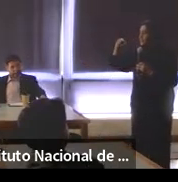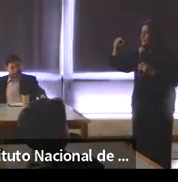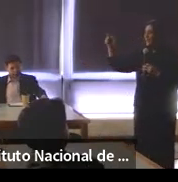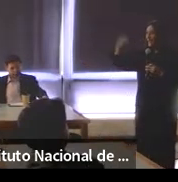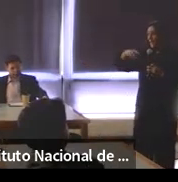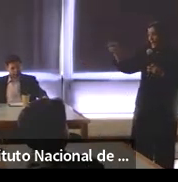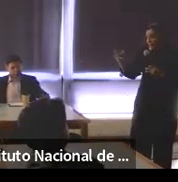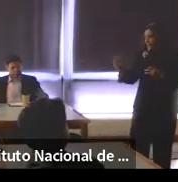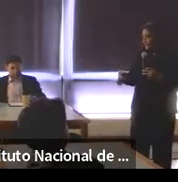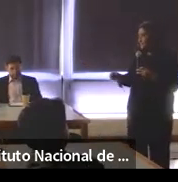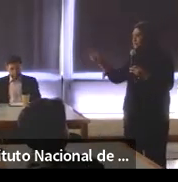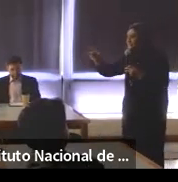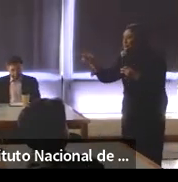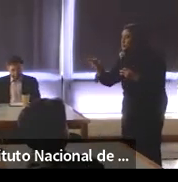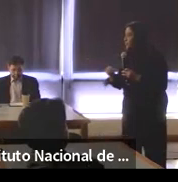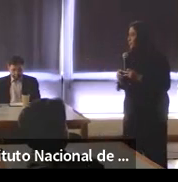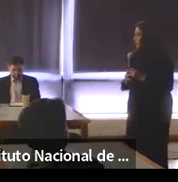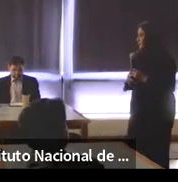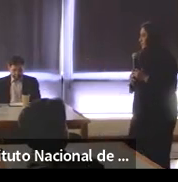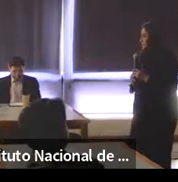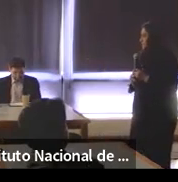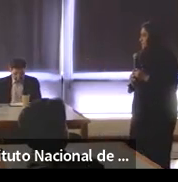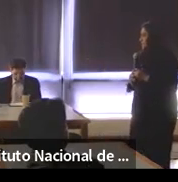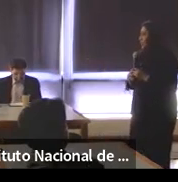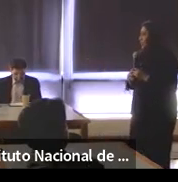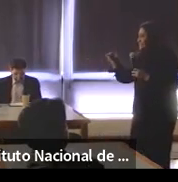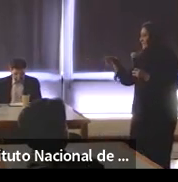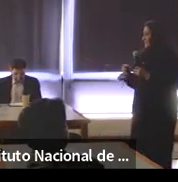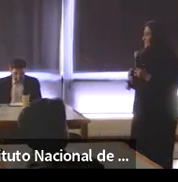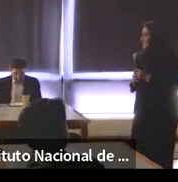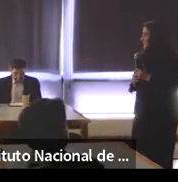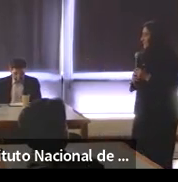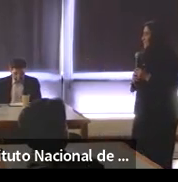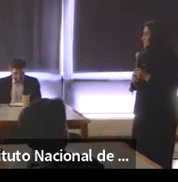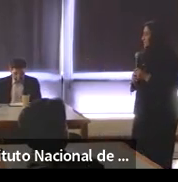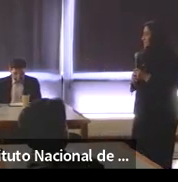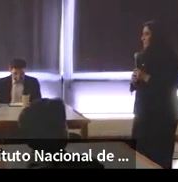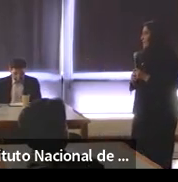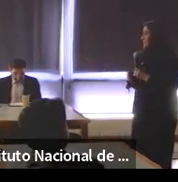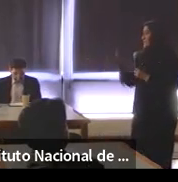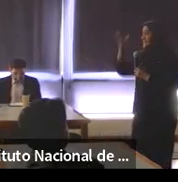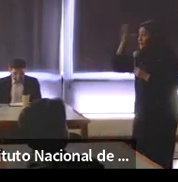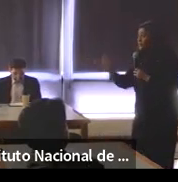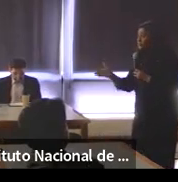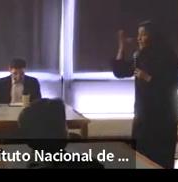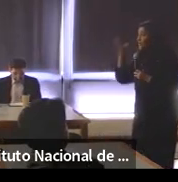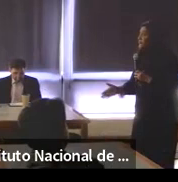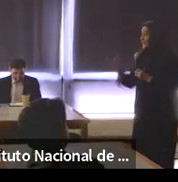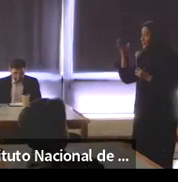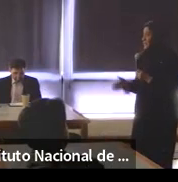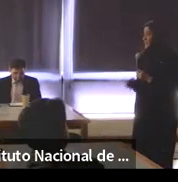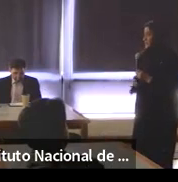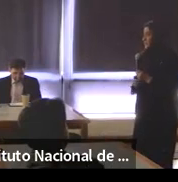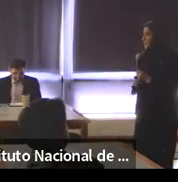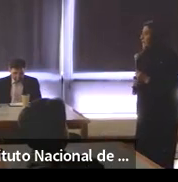que alguien o se soluciona un conflicto Cómo haces en esa esa negociación tiene que ser con un diálogo